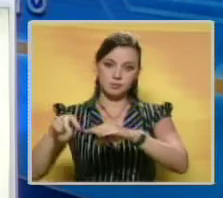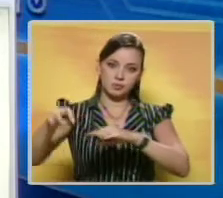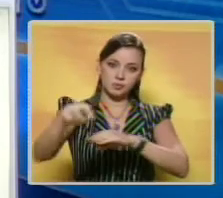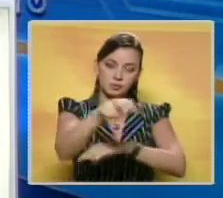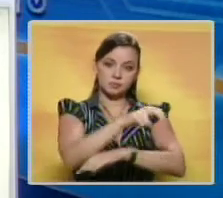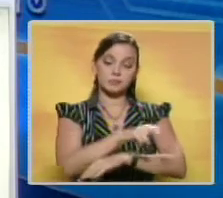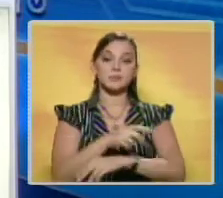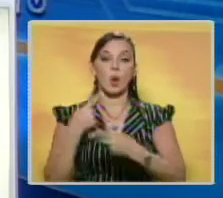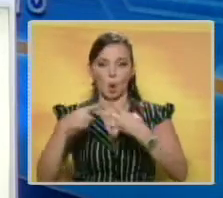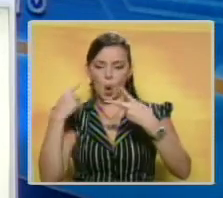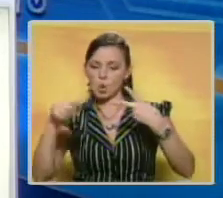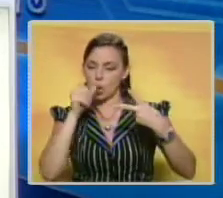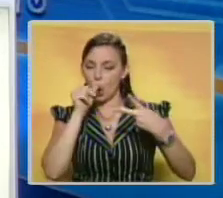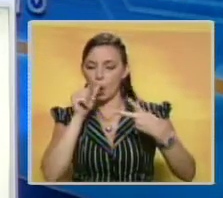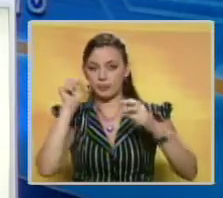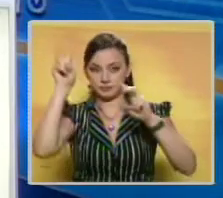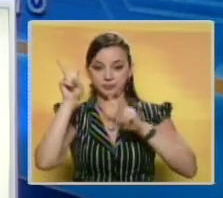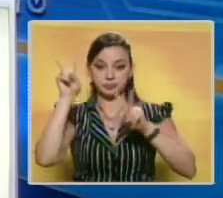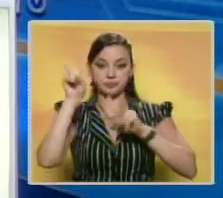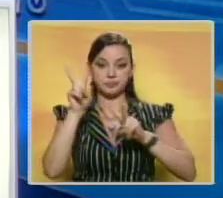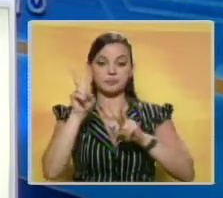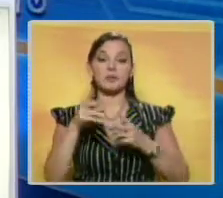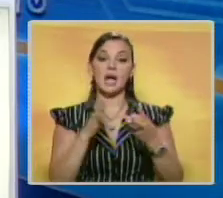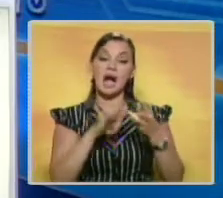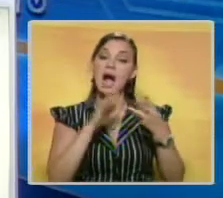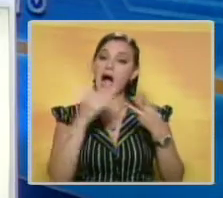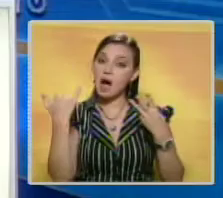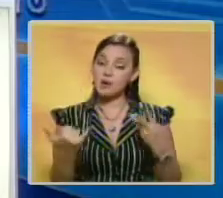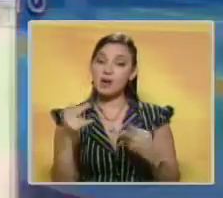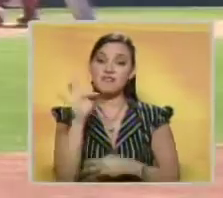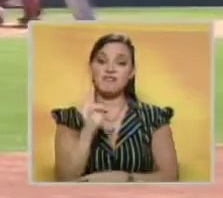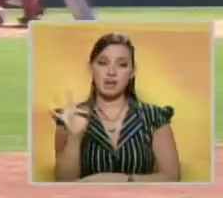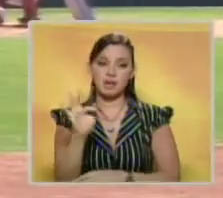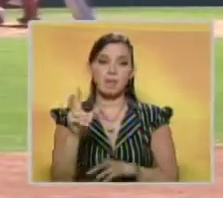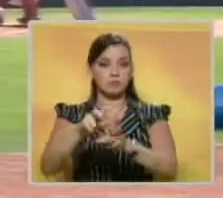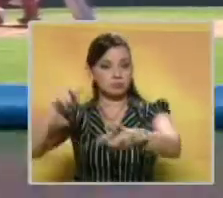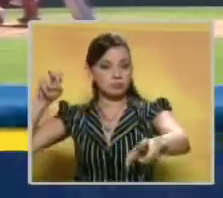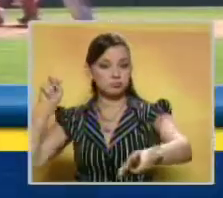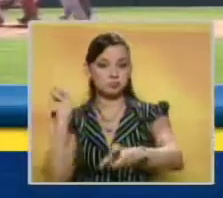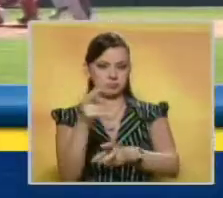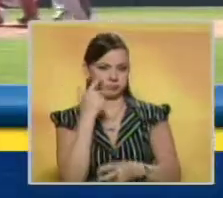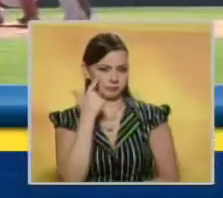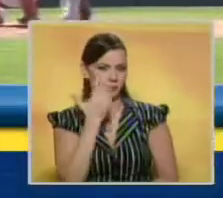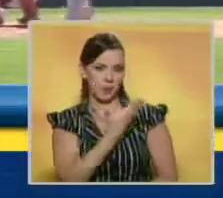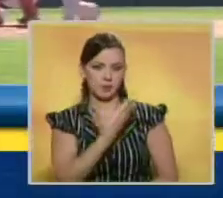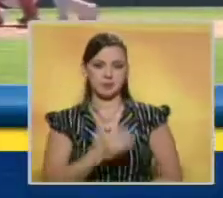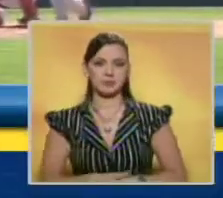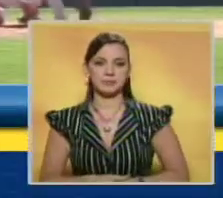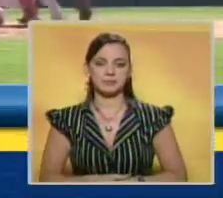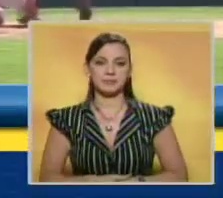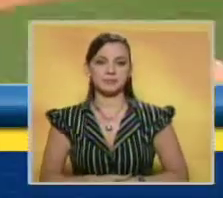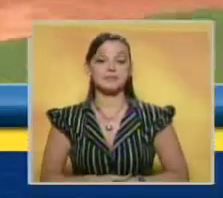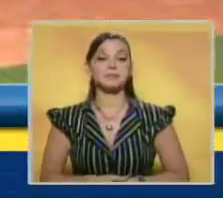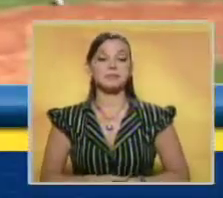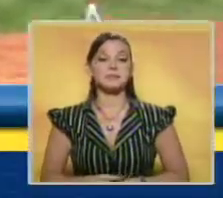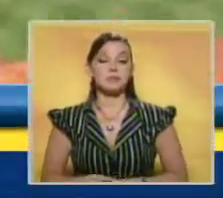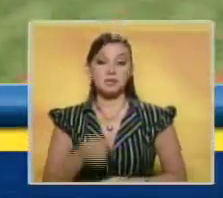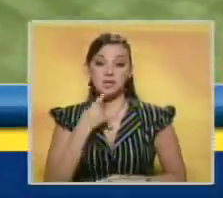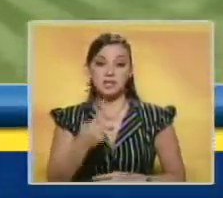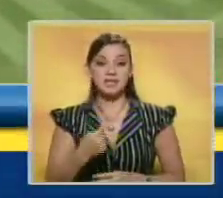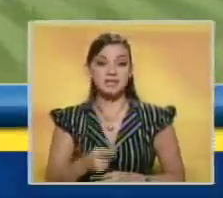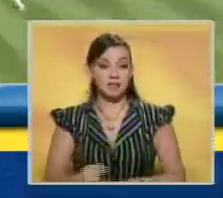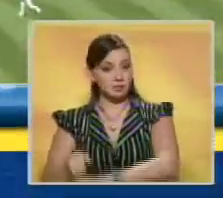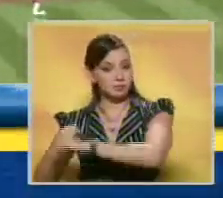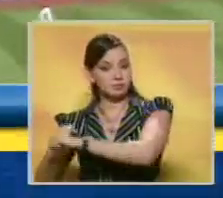segunda victoria del Sprint Training. En tanto, Felipe Rivero se acreditó la victoria. Nos vamos con las imágenes para ver precisamente a Robinson Chirinos. Ahí